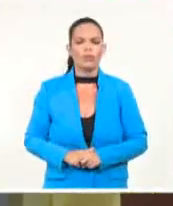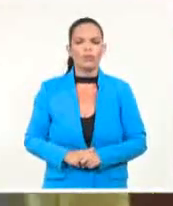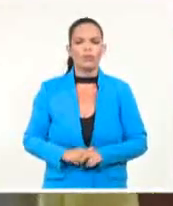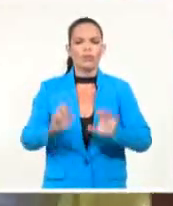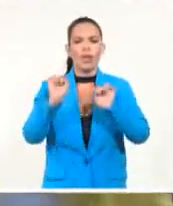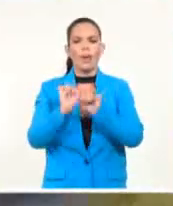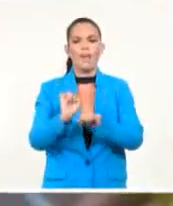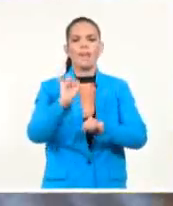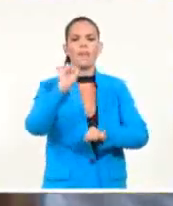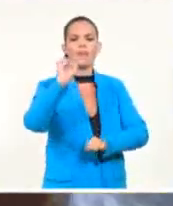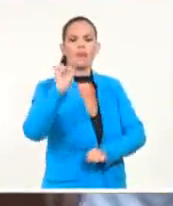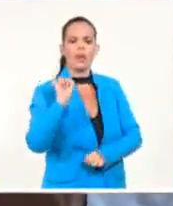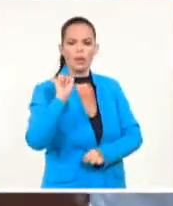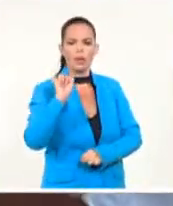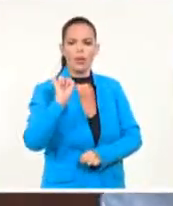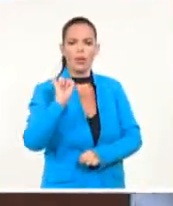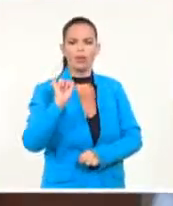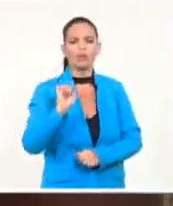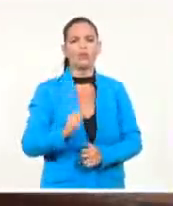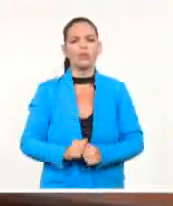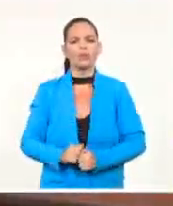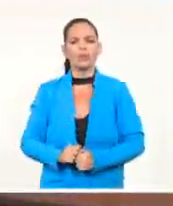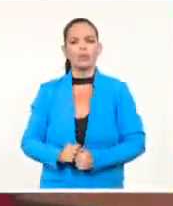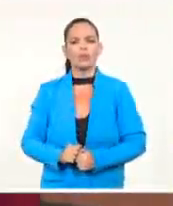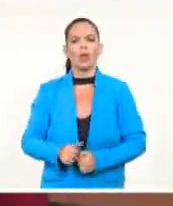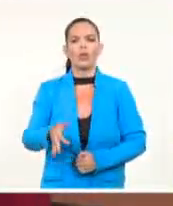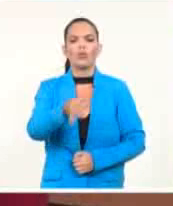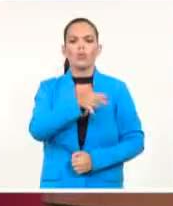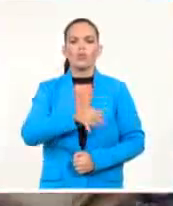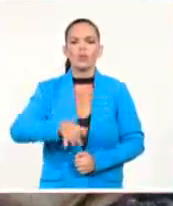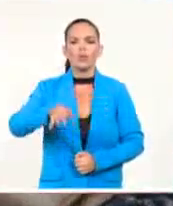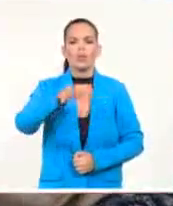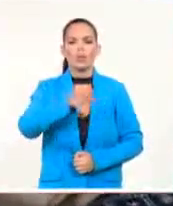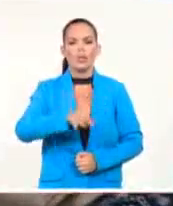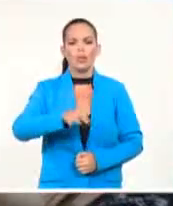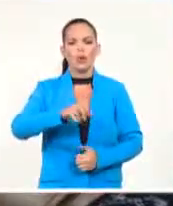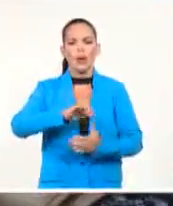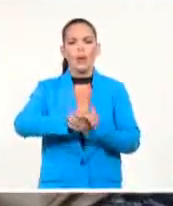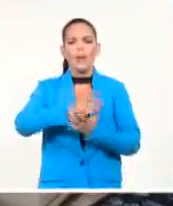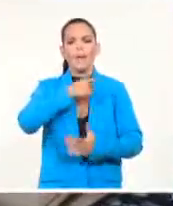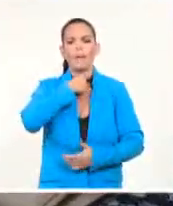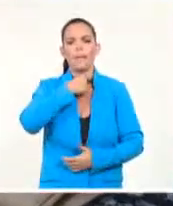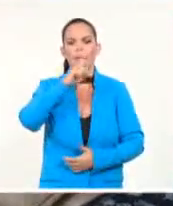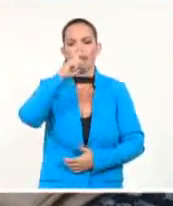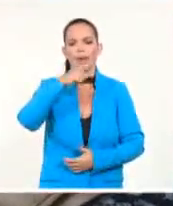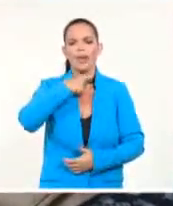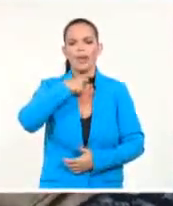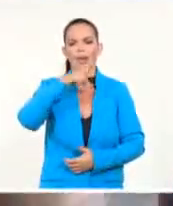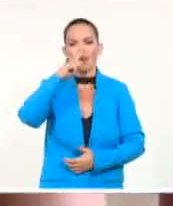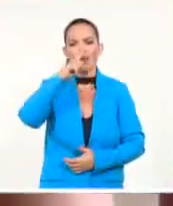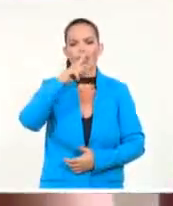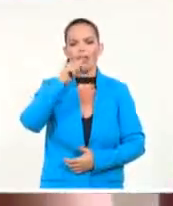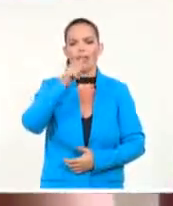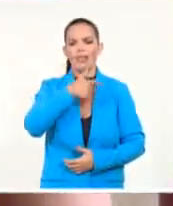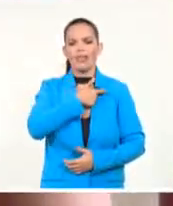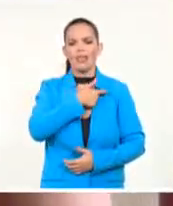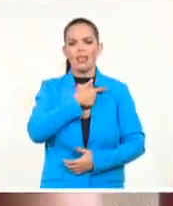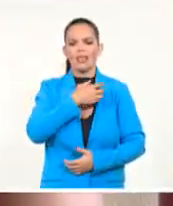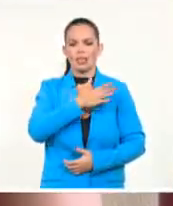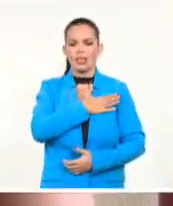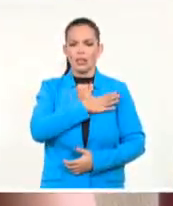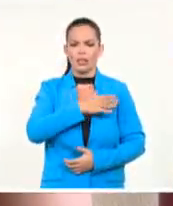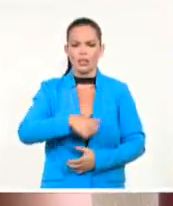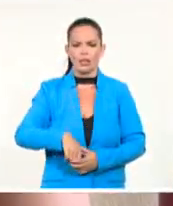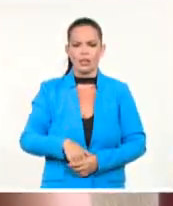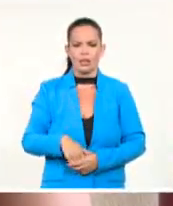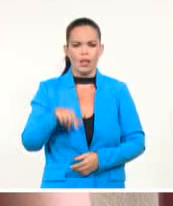la cineclubista Jacqueline Montes del municipio de Menéndez. Yo me he adentrado en el mundo este del cineclub, que igual me gusta